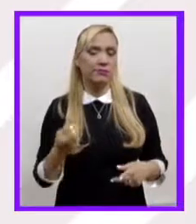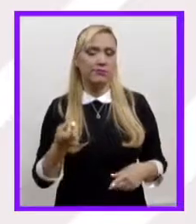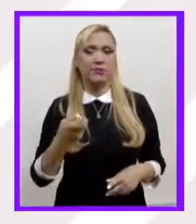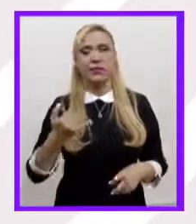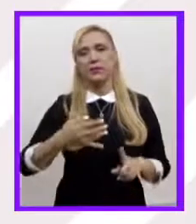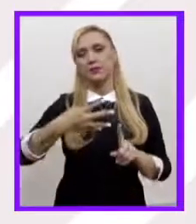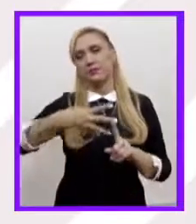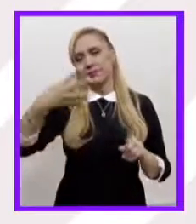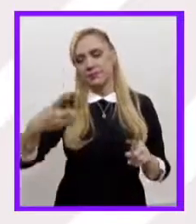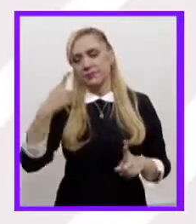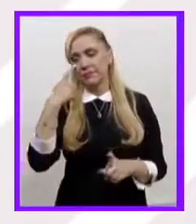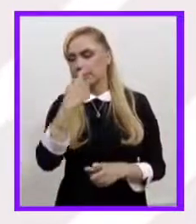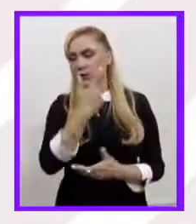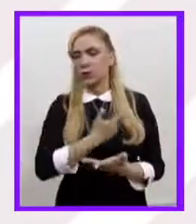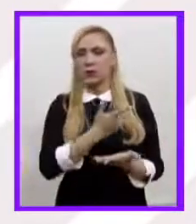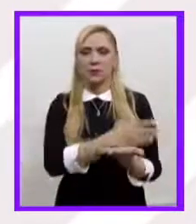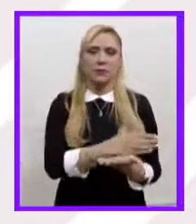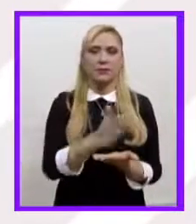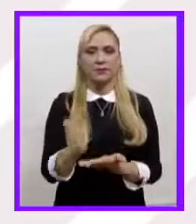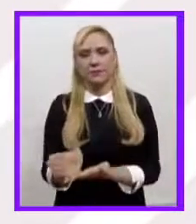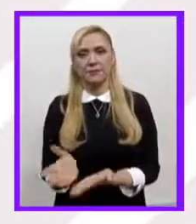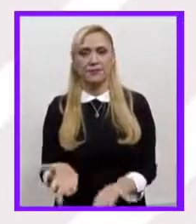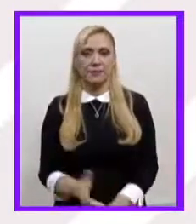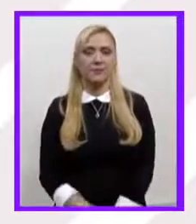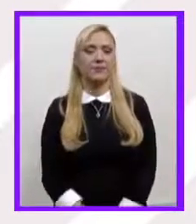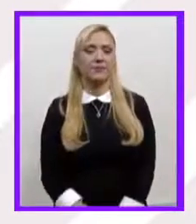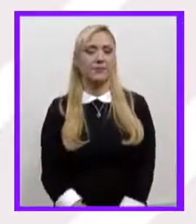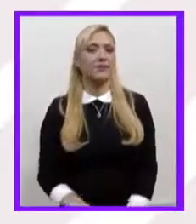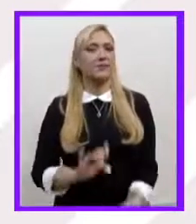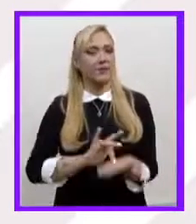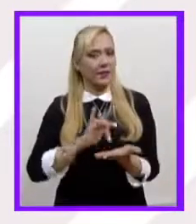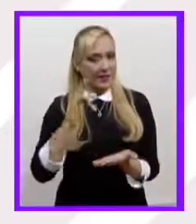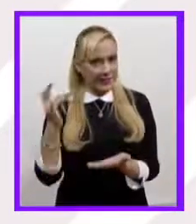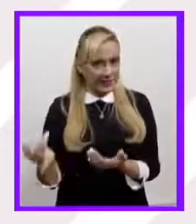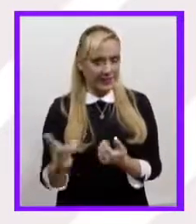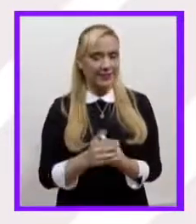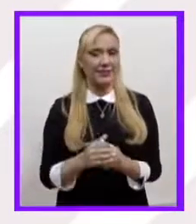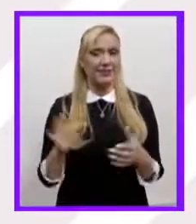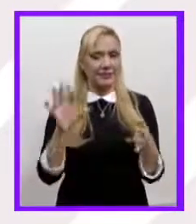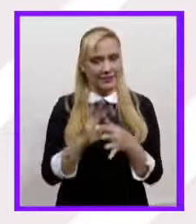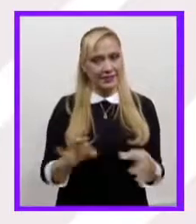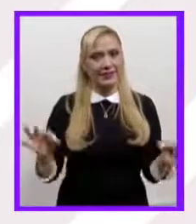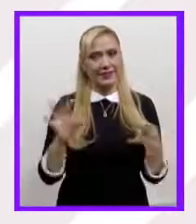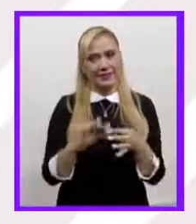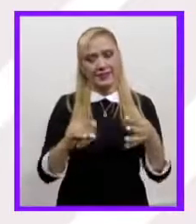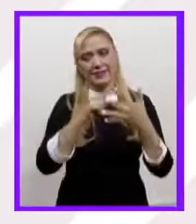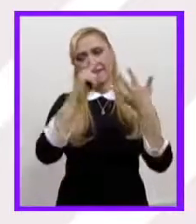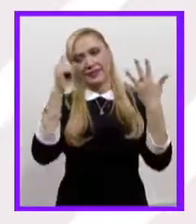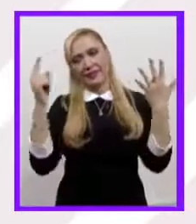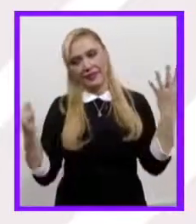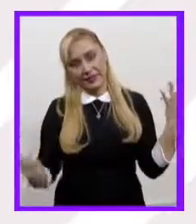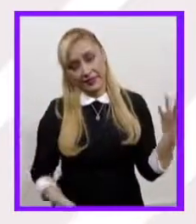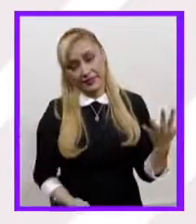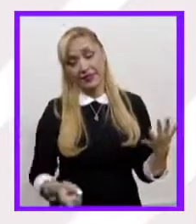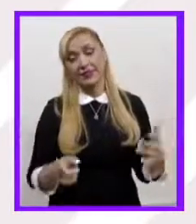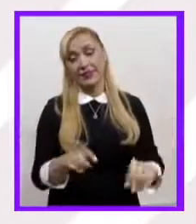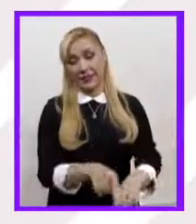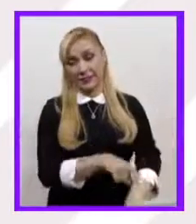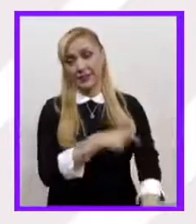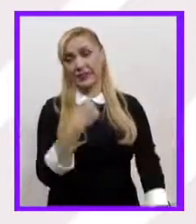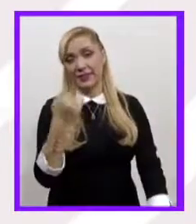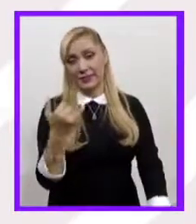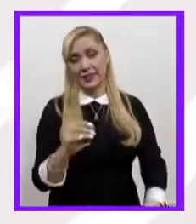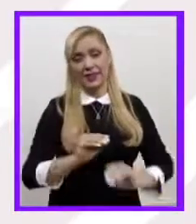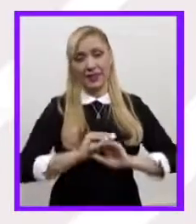orientación sexual, etcétera. Sí. Muchísimas gracias por esta exposición tan